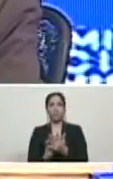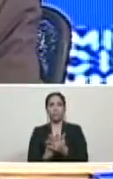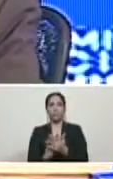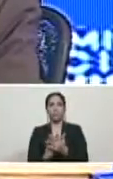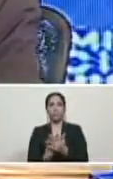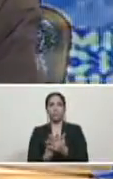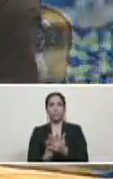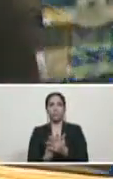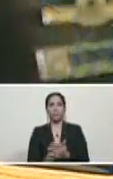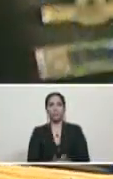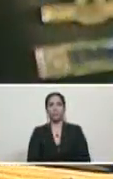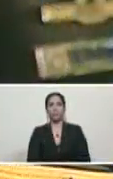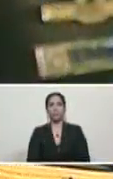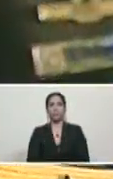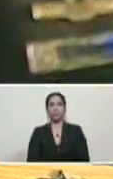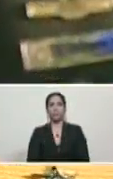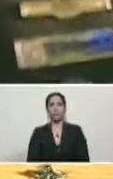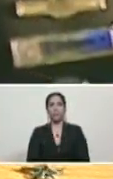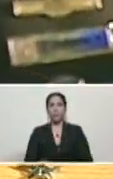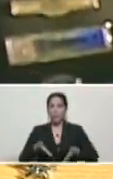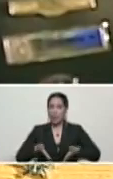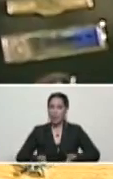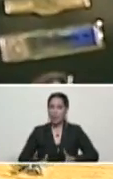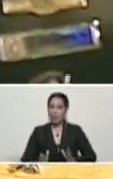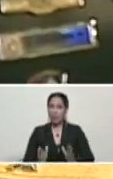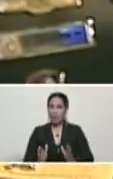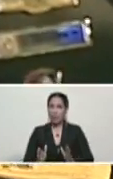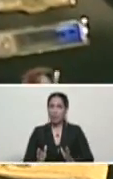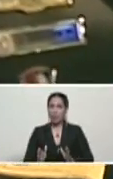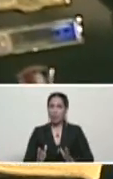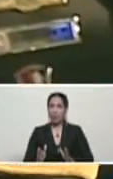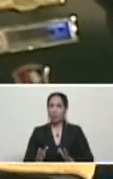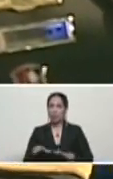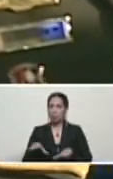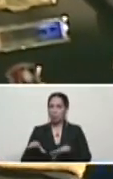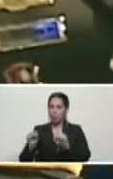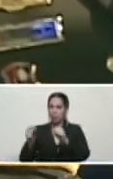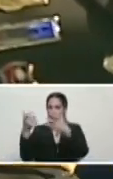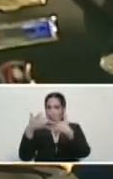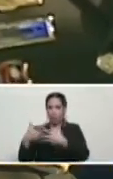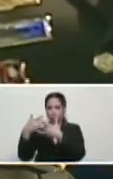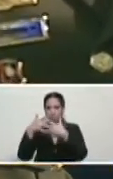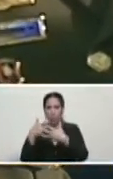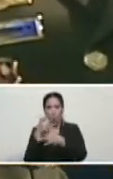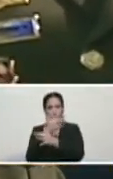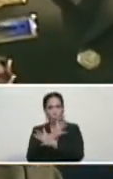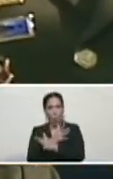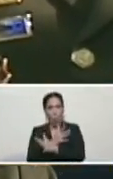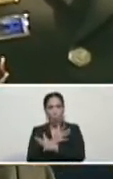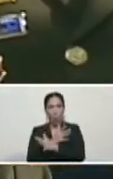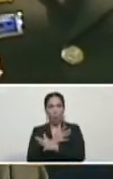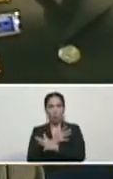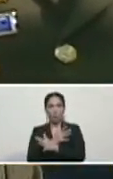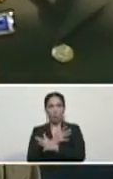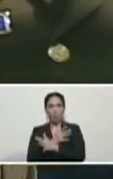entonces naciente imperio estadounidense jugó a la cuerda floja,